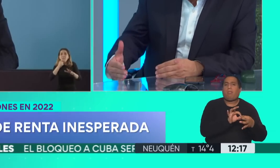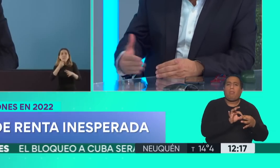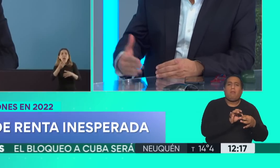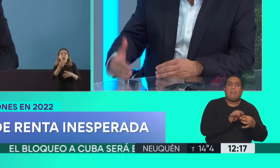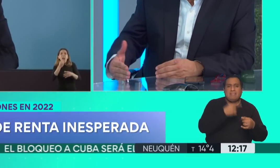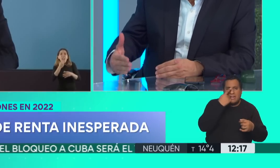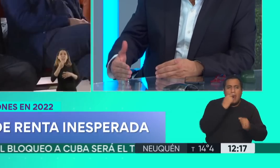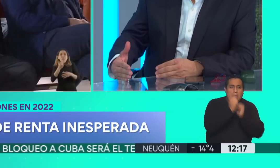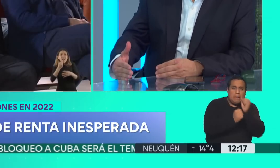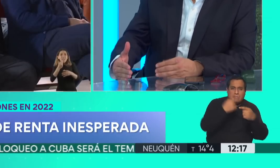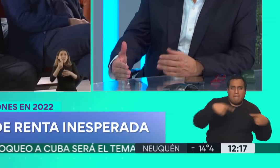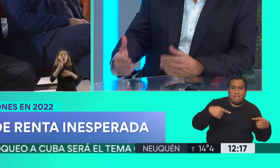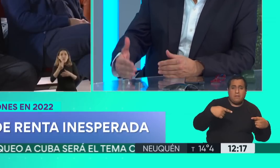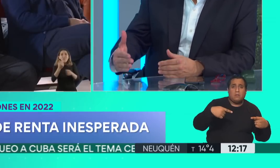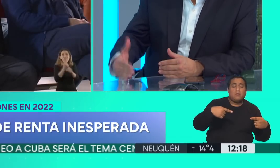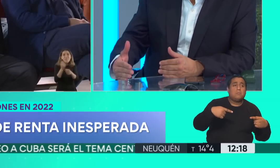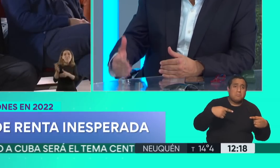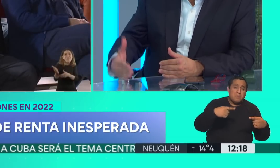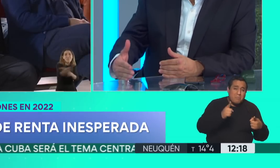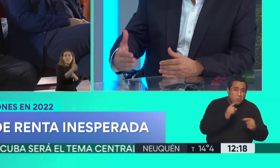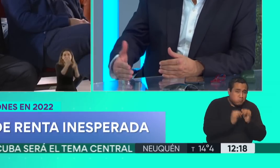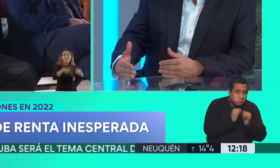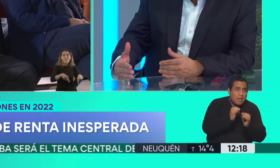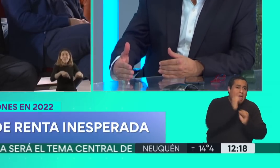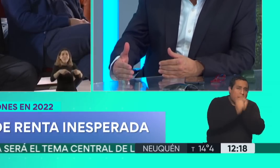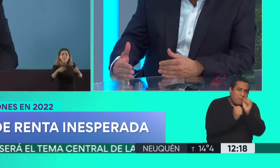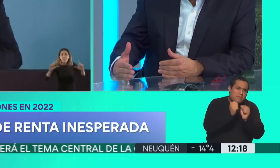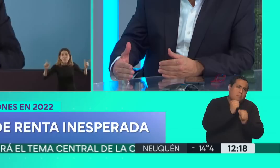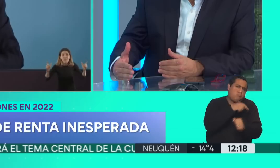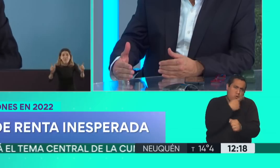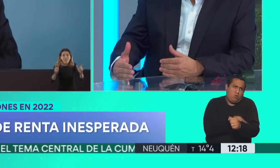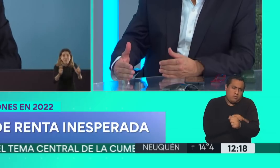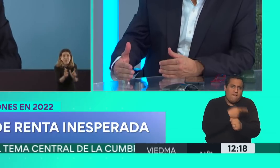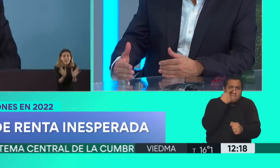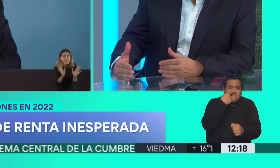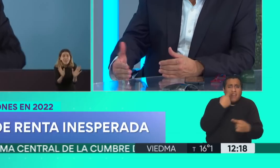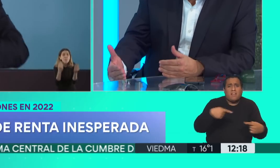por supuesto, si decimos del lado de los intereses de esas corporaciones poderosas, en ese lado va a estar